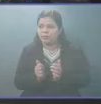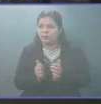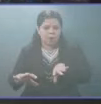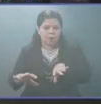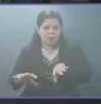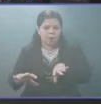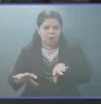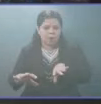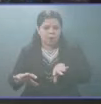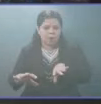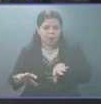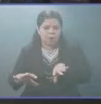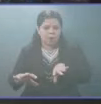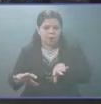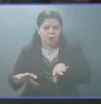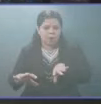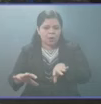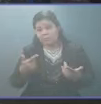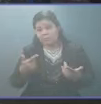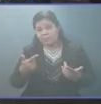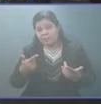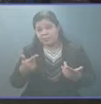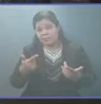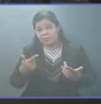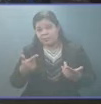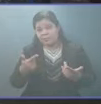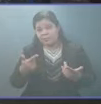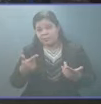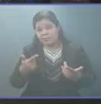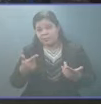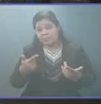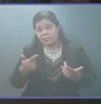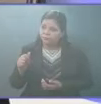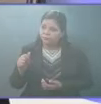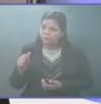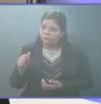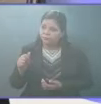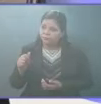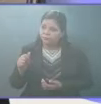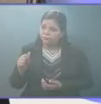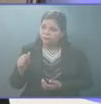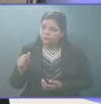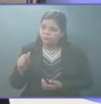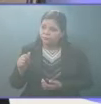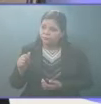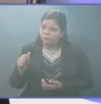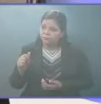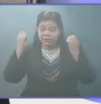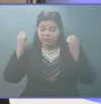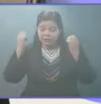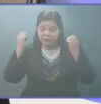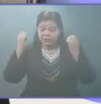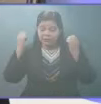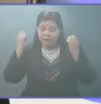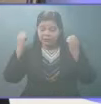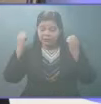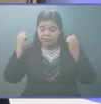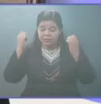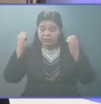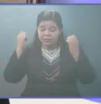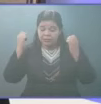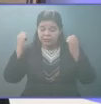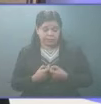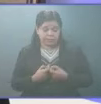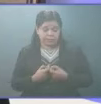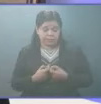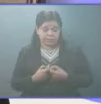uno lo deja, eso puede empeorar. Sí, fíjese que el ejercicio es muy importante. De hecho, los españoles,